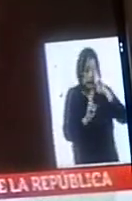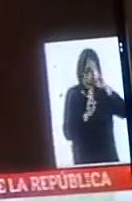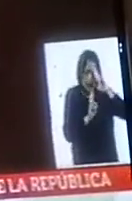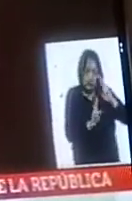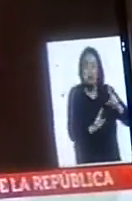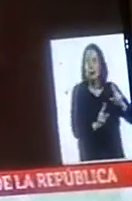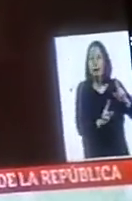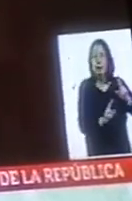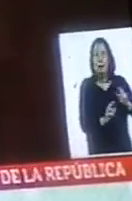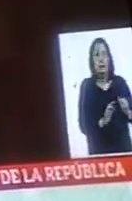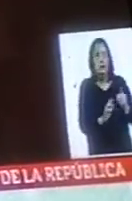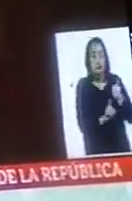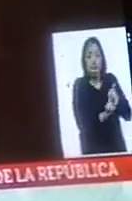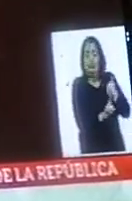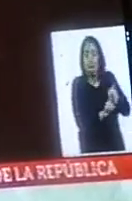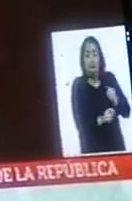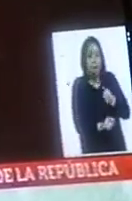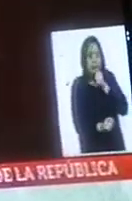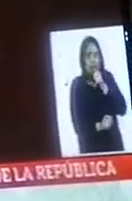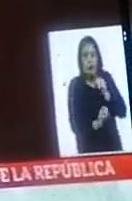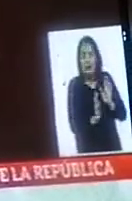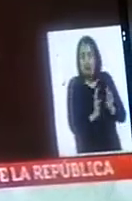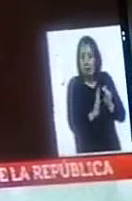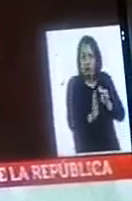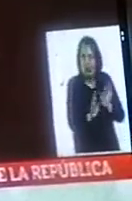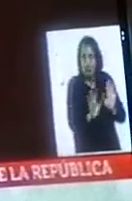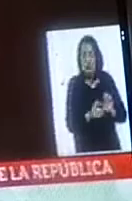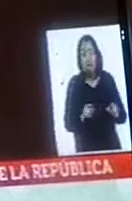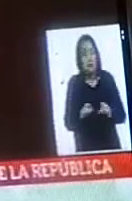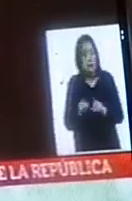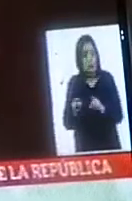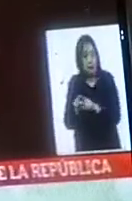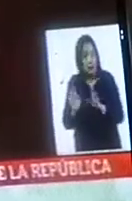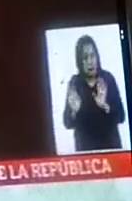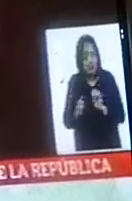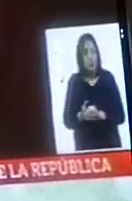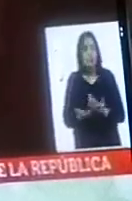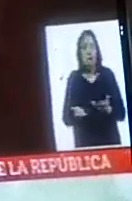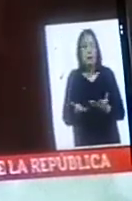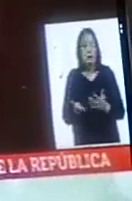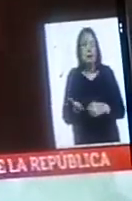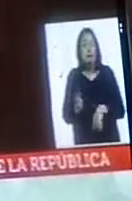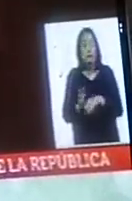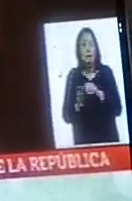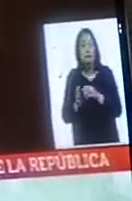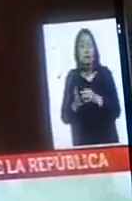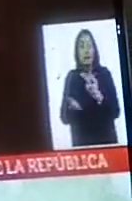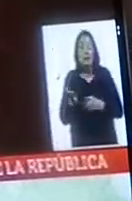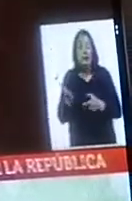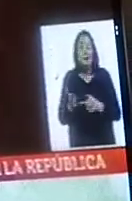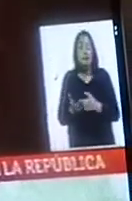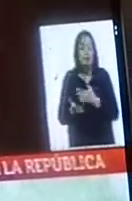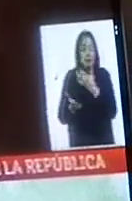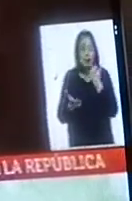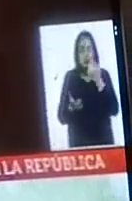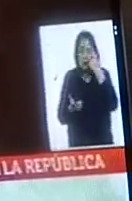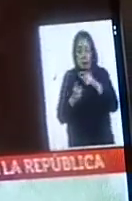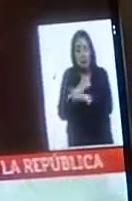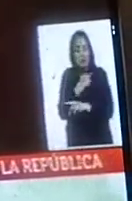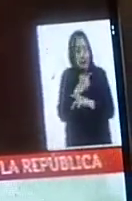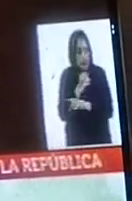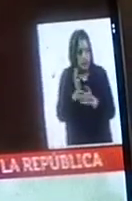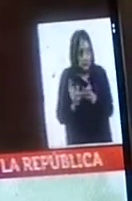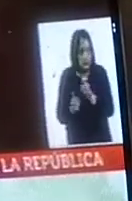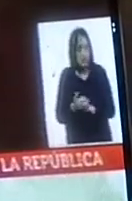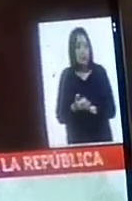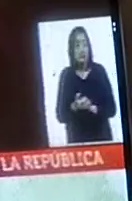la priva de la propiedad privada pero también poniendo por delante los intereses de la nación y nada